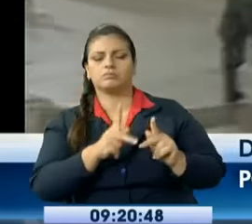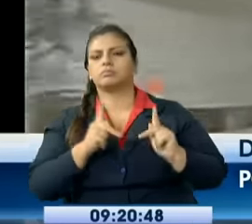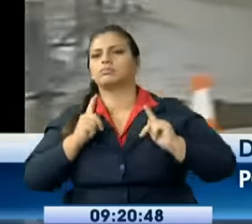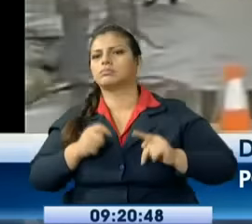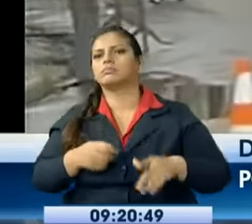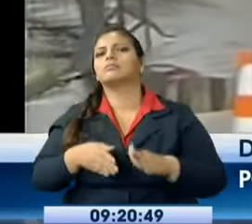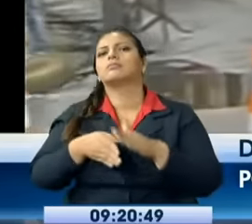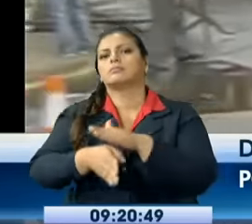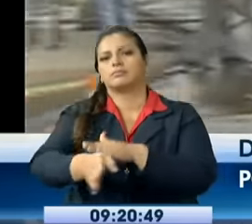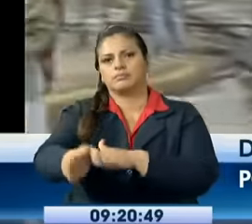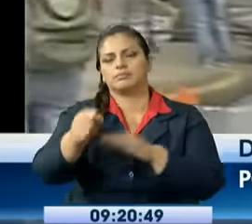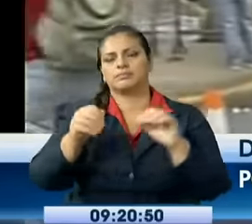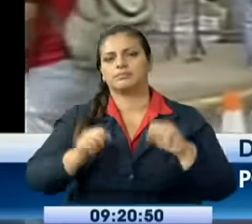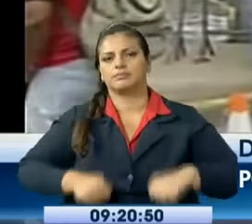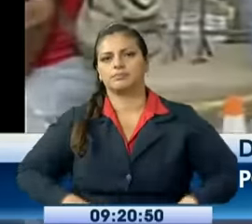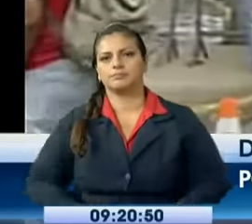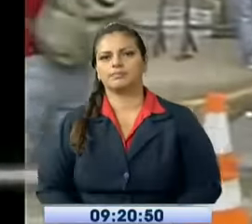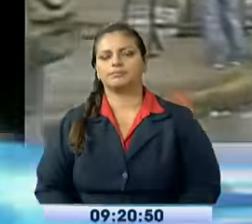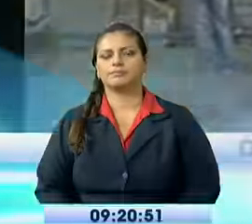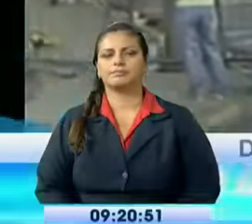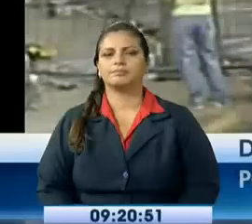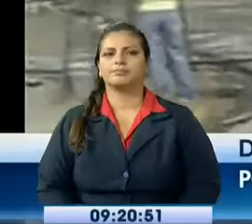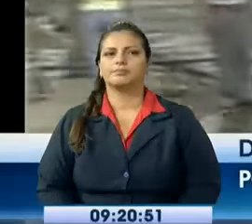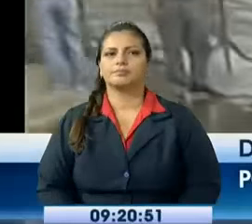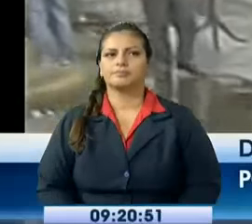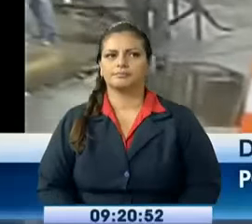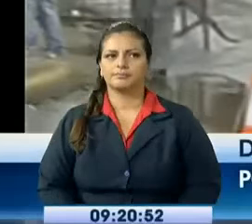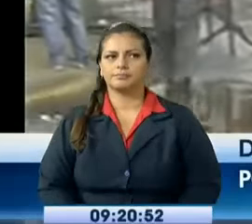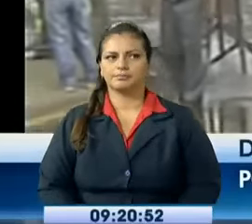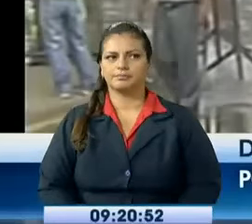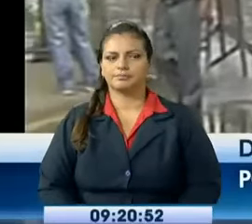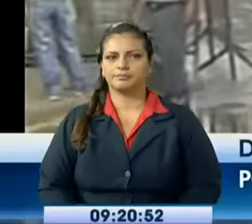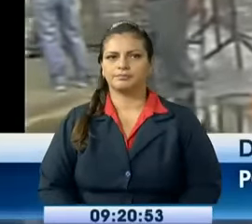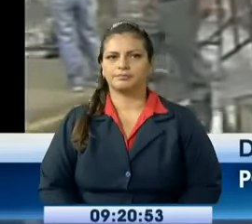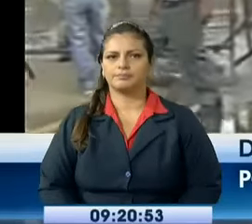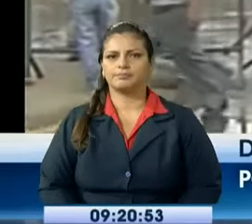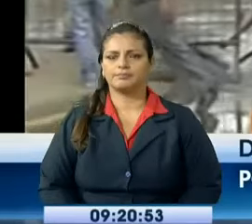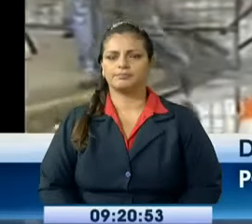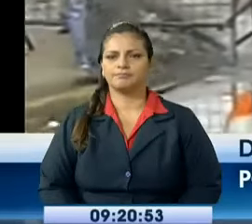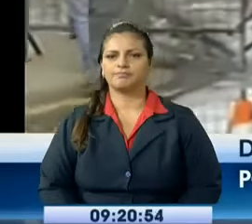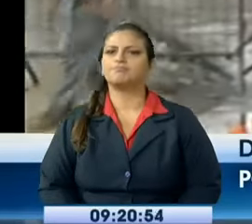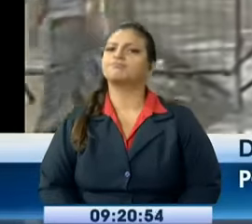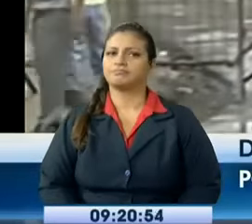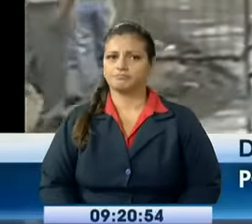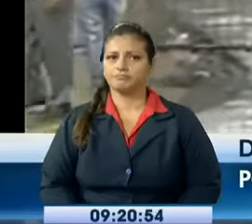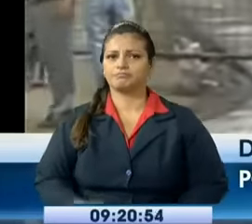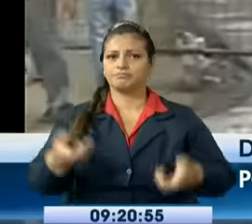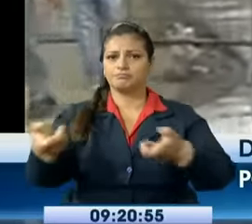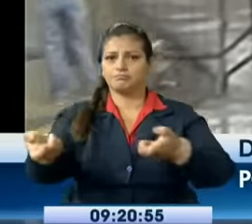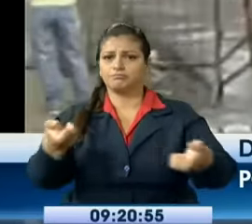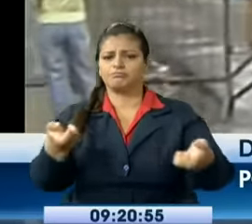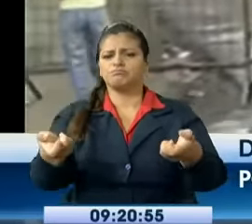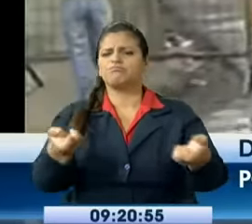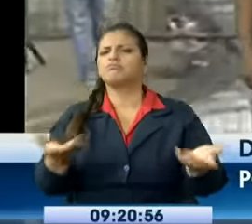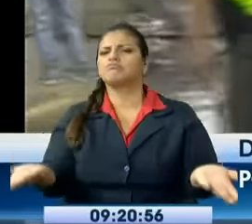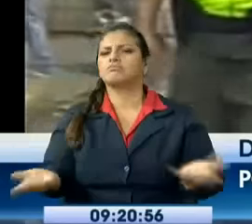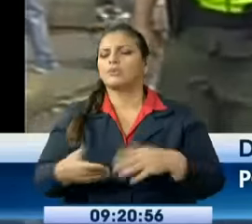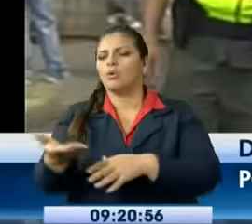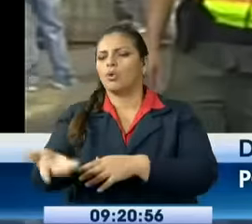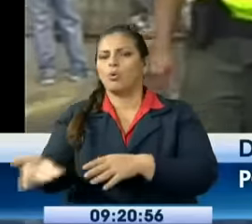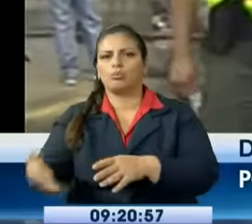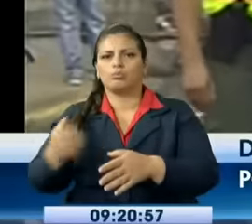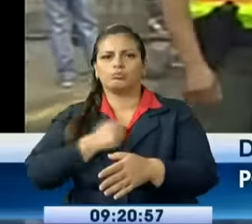acá ya están los camiones tratando de retirar la mercadería que les queda, tratando de llevar lo poco o de pronto en